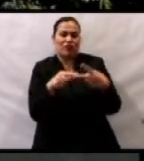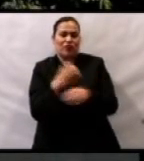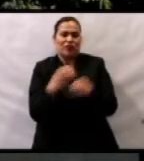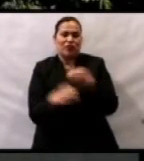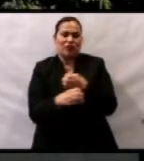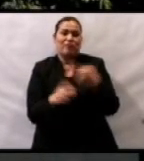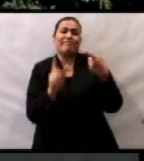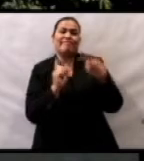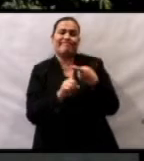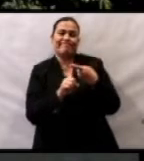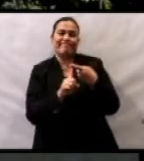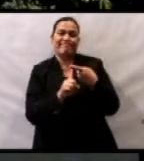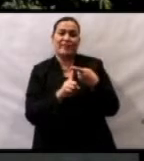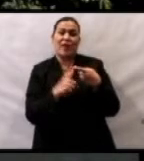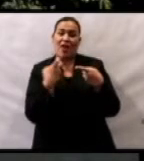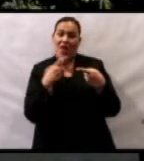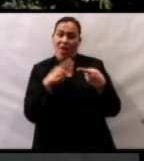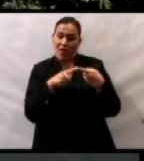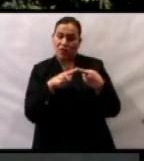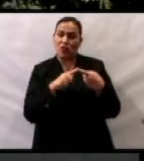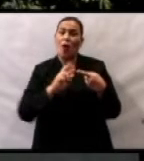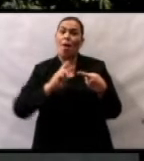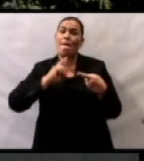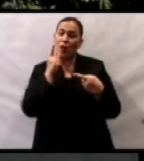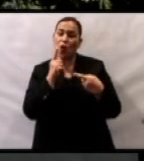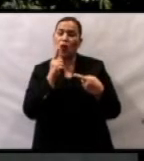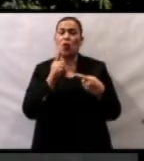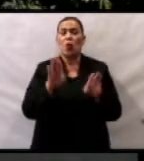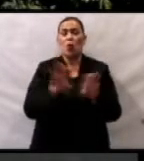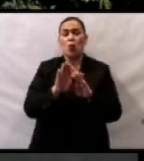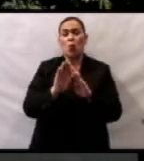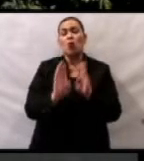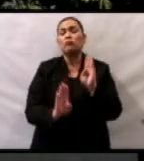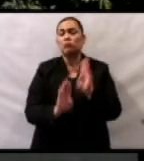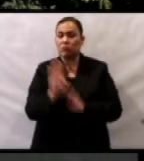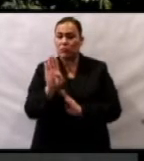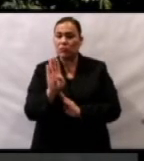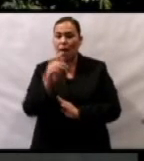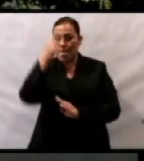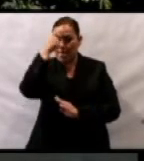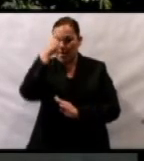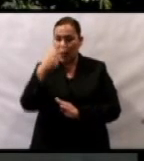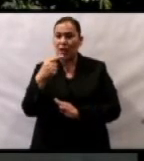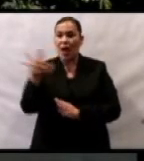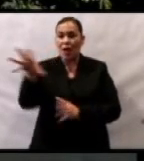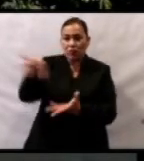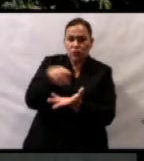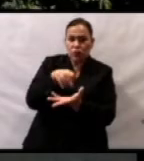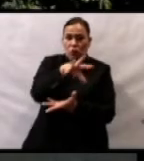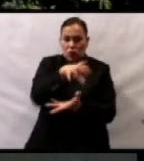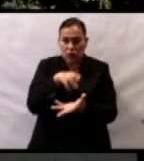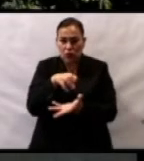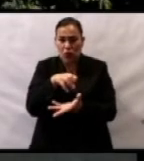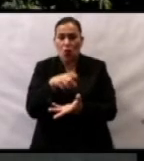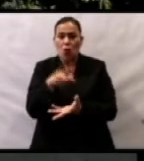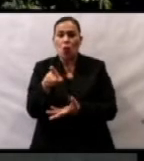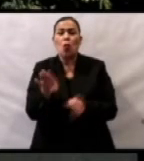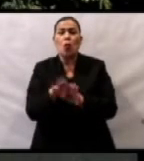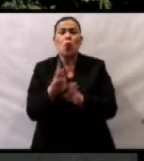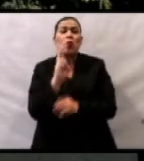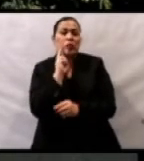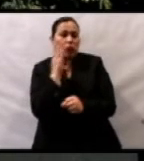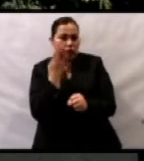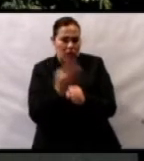primera fue con el mejoramiento de la recaudación municipal gracias a la alta responsabilidad